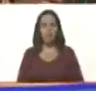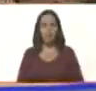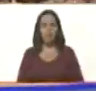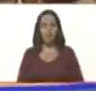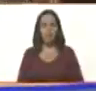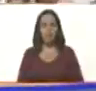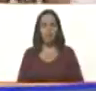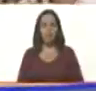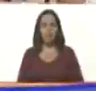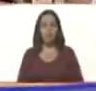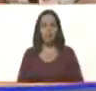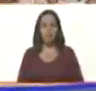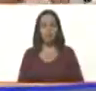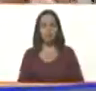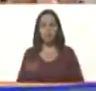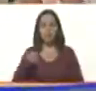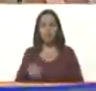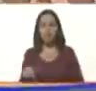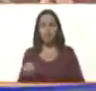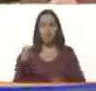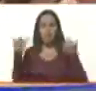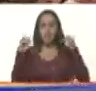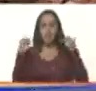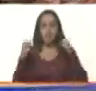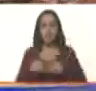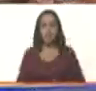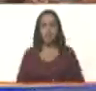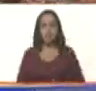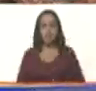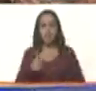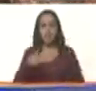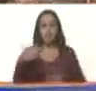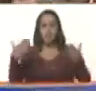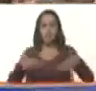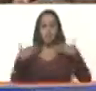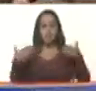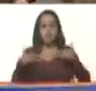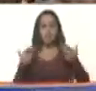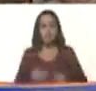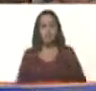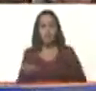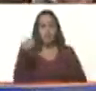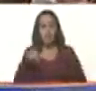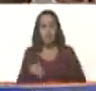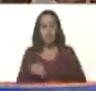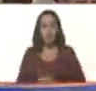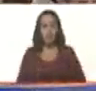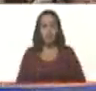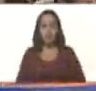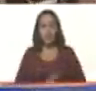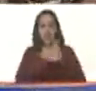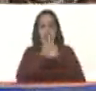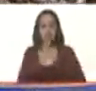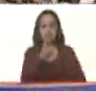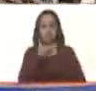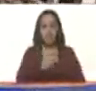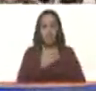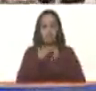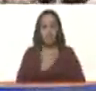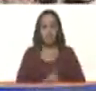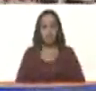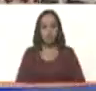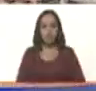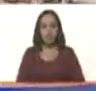Con esta alegría, presidente, de ya estar hoy a 3 de diciembre, en